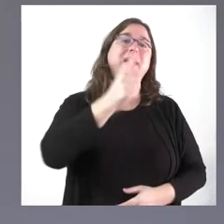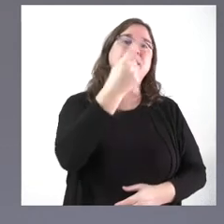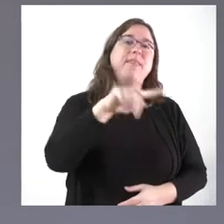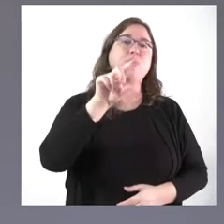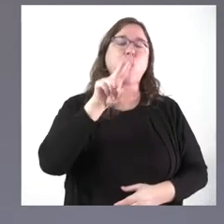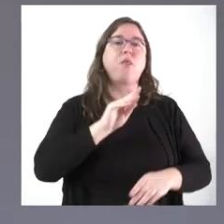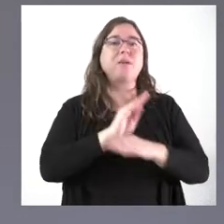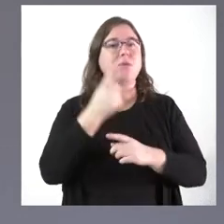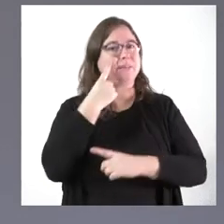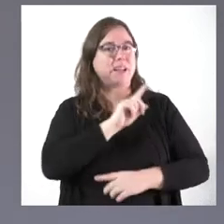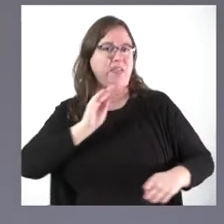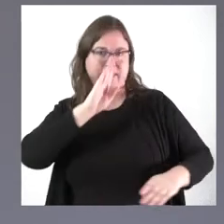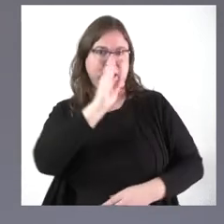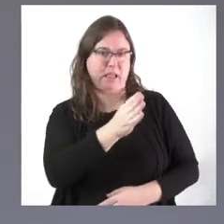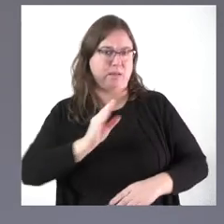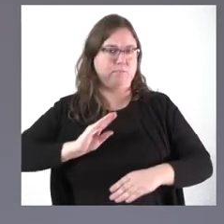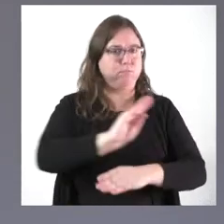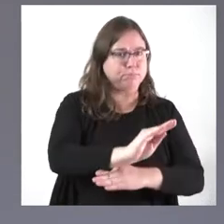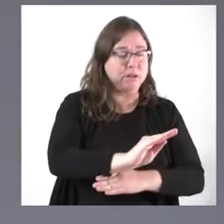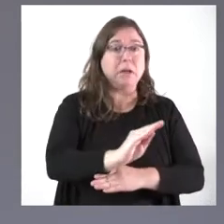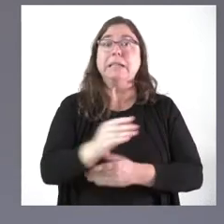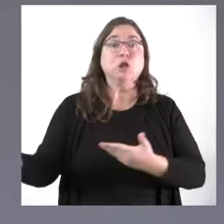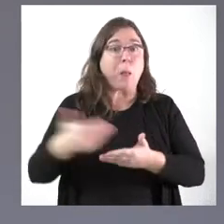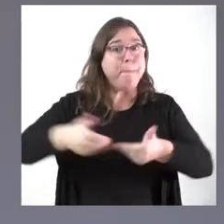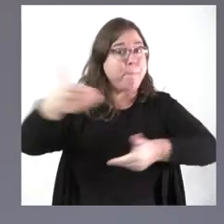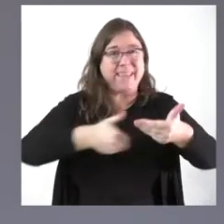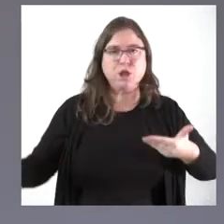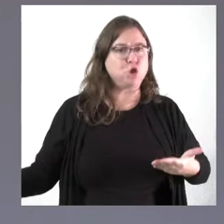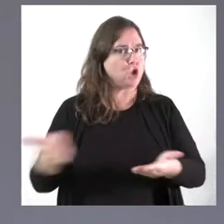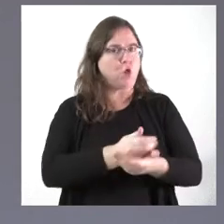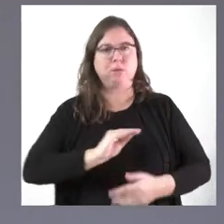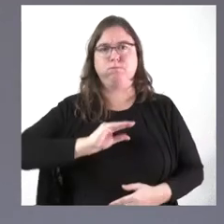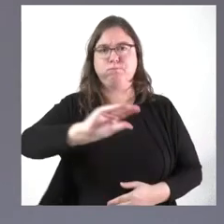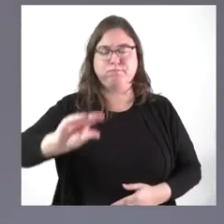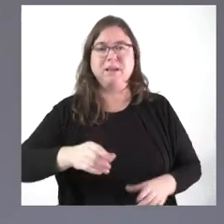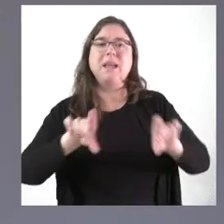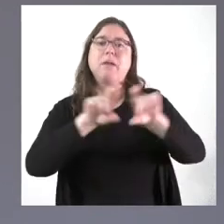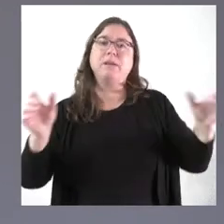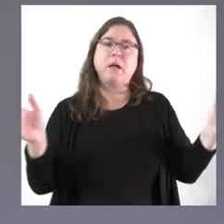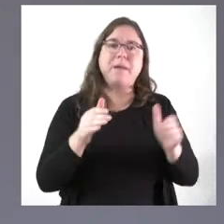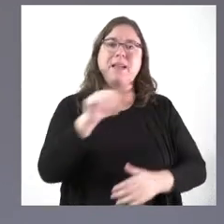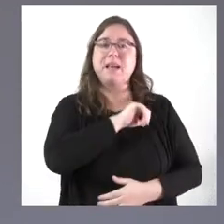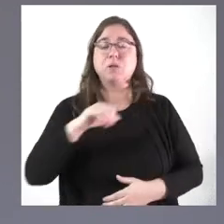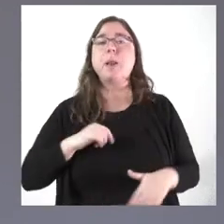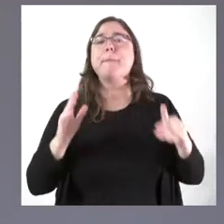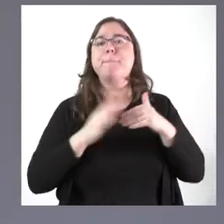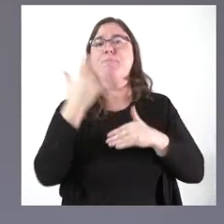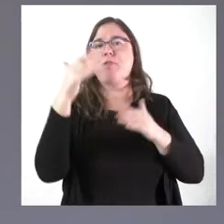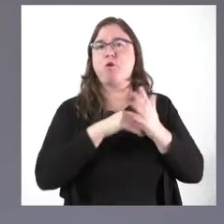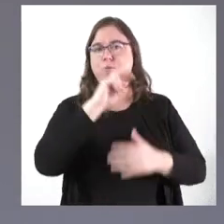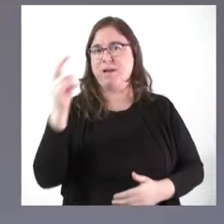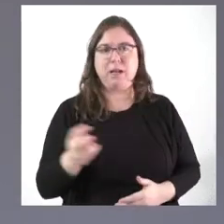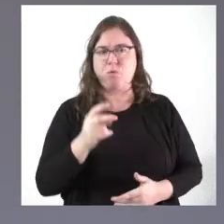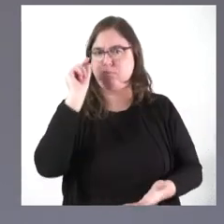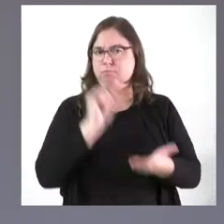extraordinarias directas de la convocatoria que hizo todas las que se pidieron esas salidas a pymes y autónomos de al menos 5.000 euros de